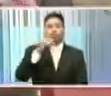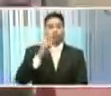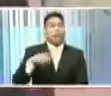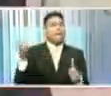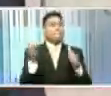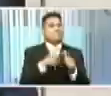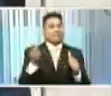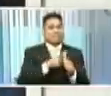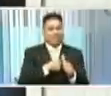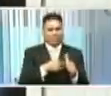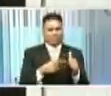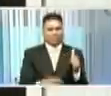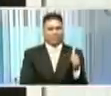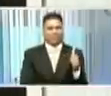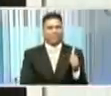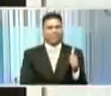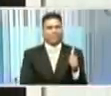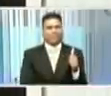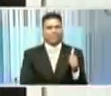Primera etapa.